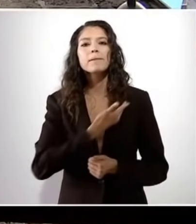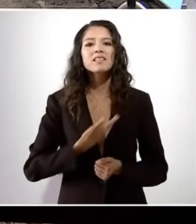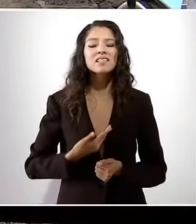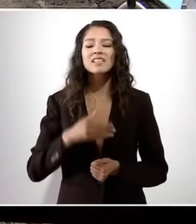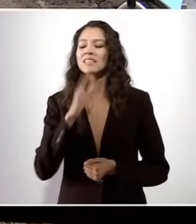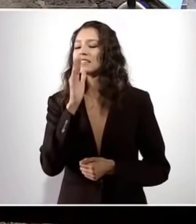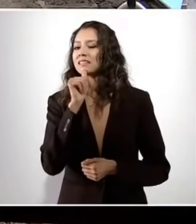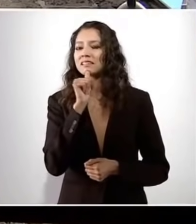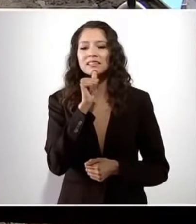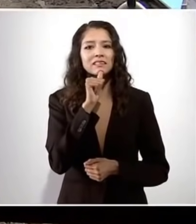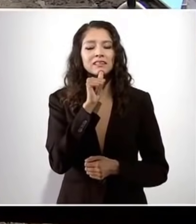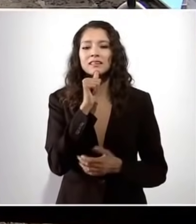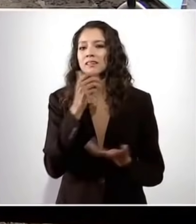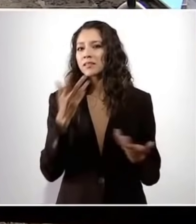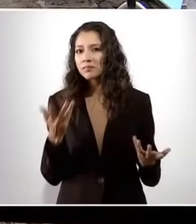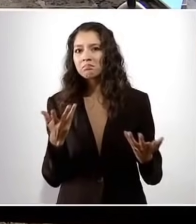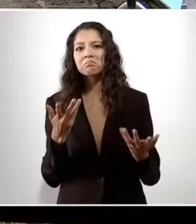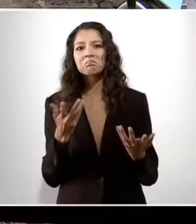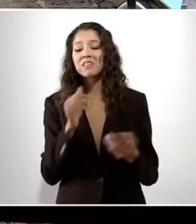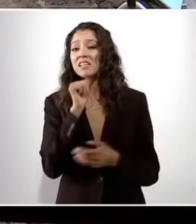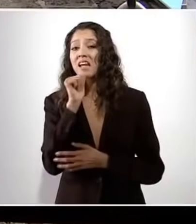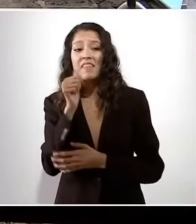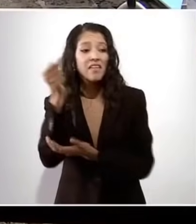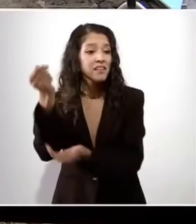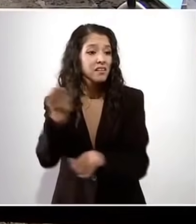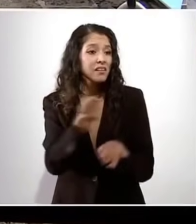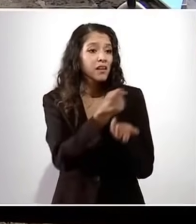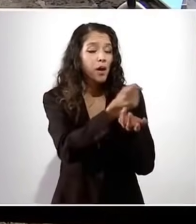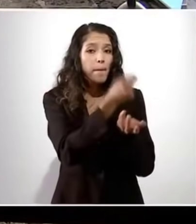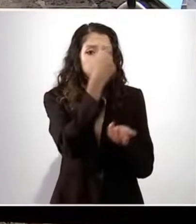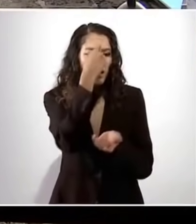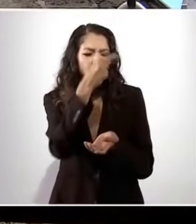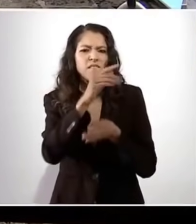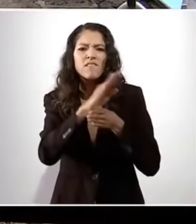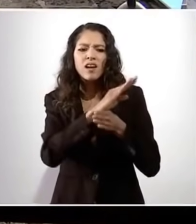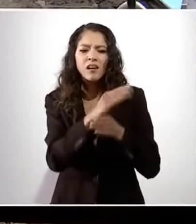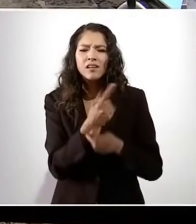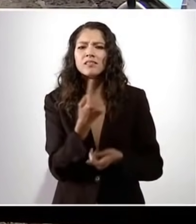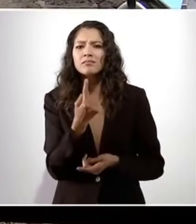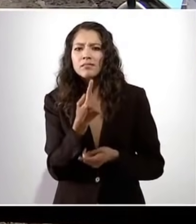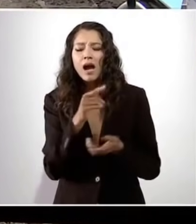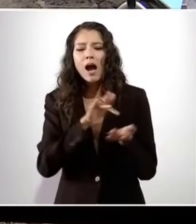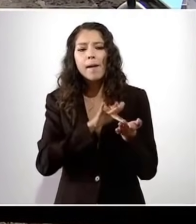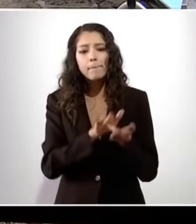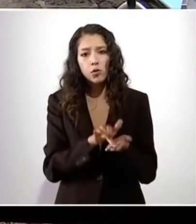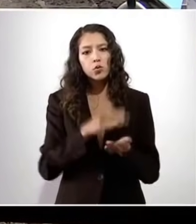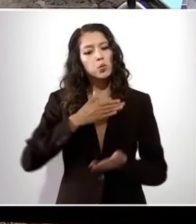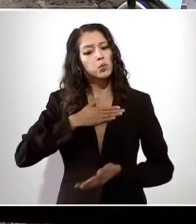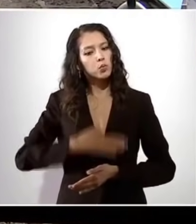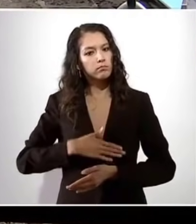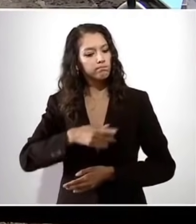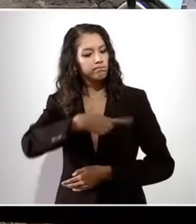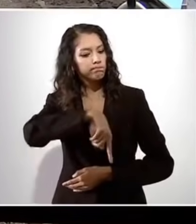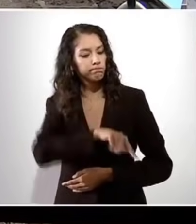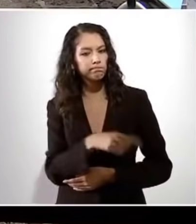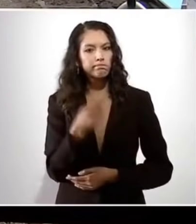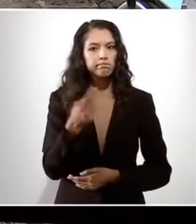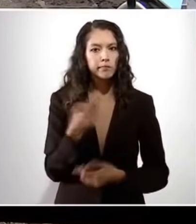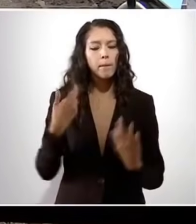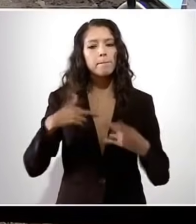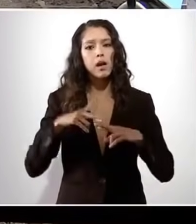presidente de que no podemos desviar ningún recurso que no sea para beneficio y para apoyo de lo que por justicia merecen nuestros maestros. Nosotros